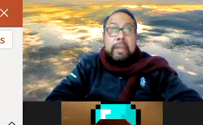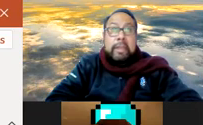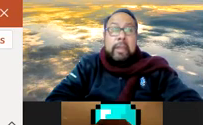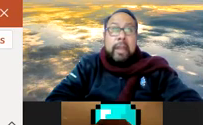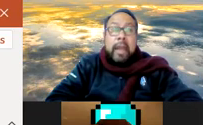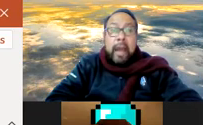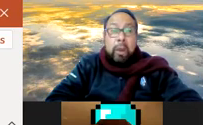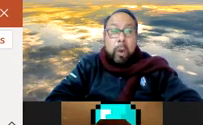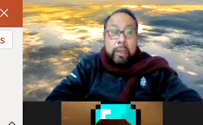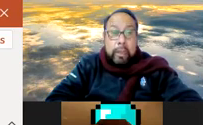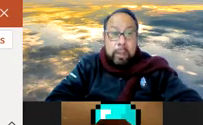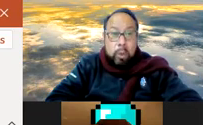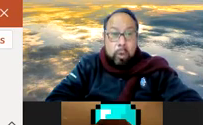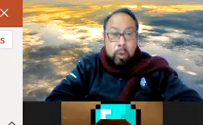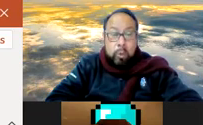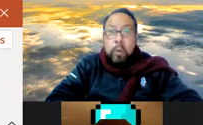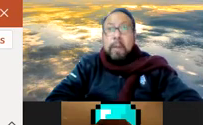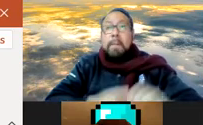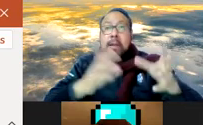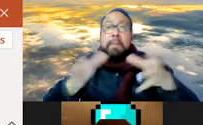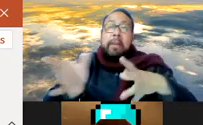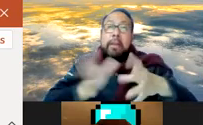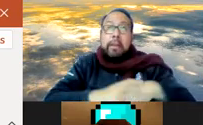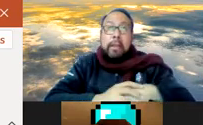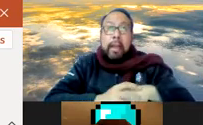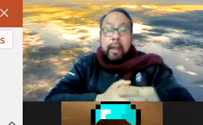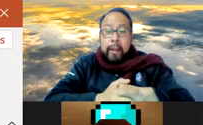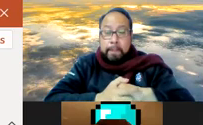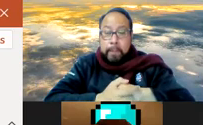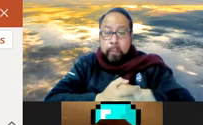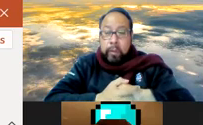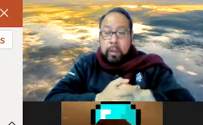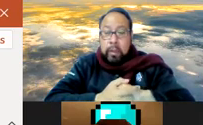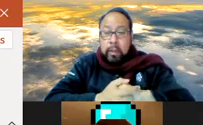la extienden a 40 minutos. Más aparte,